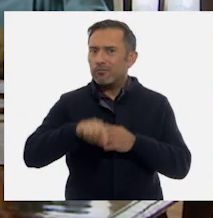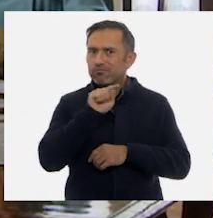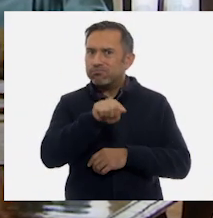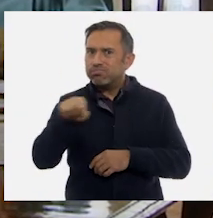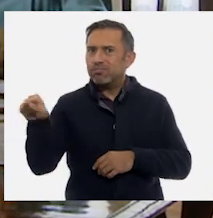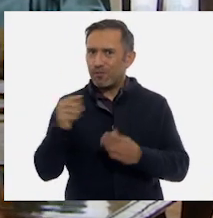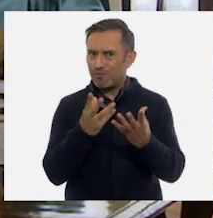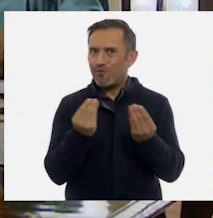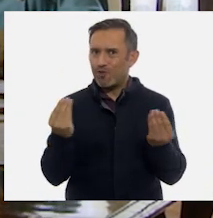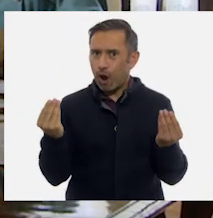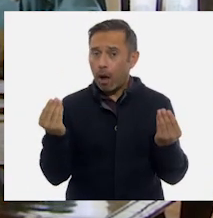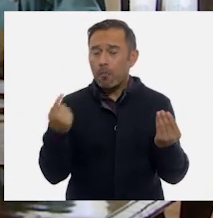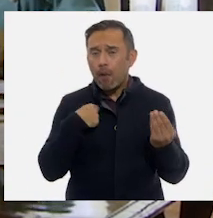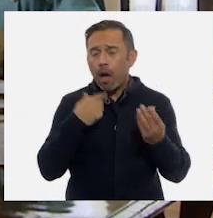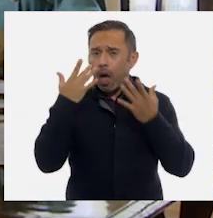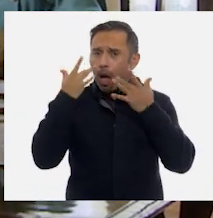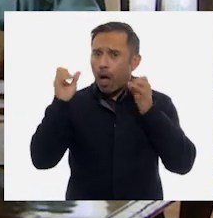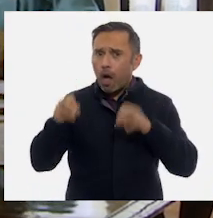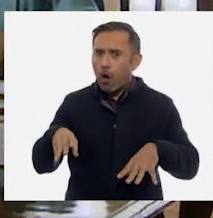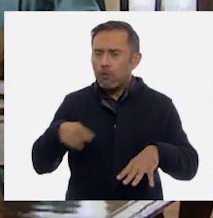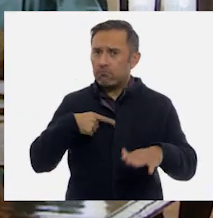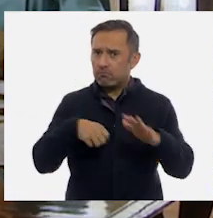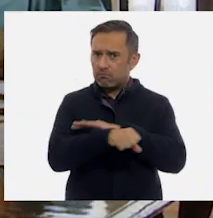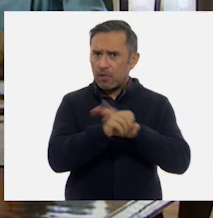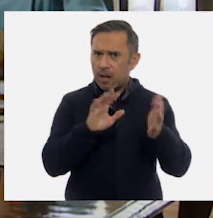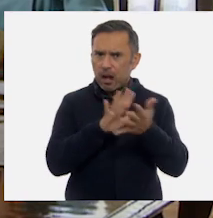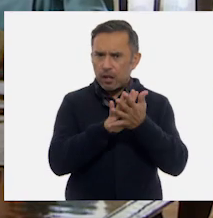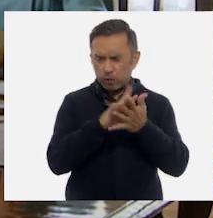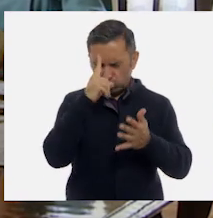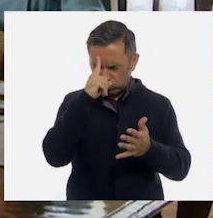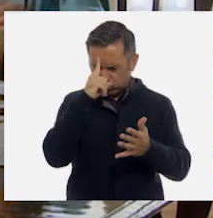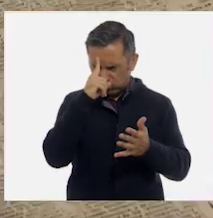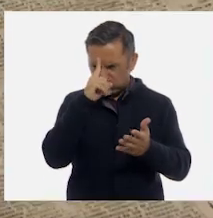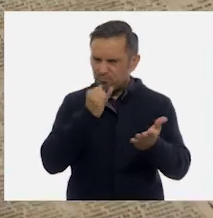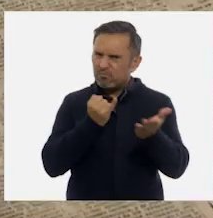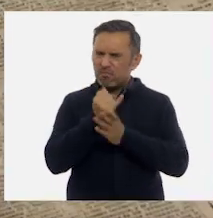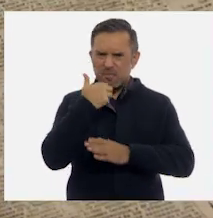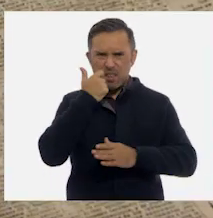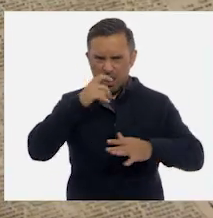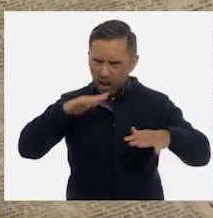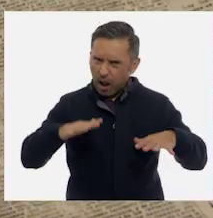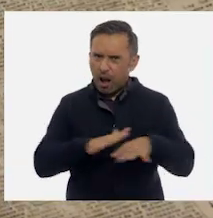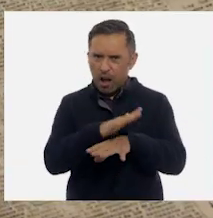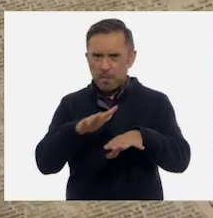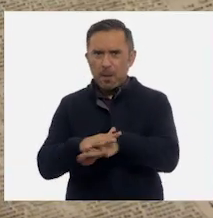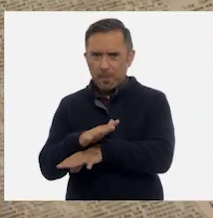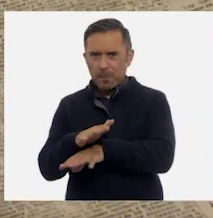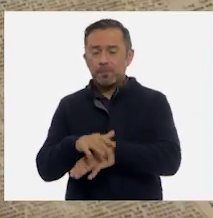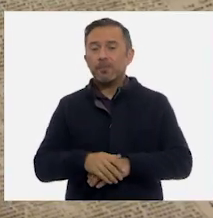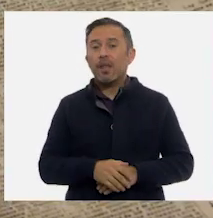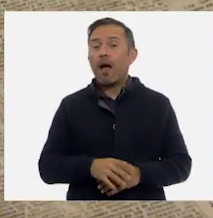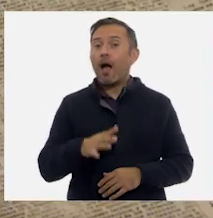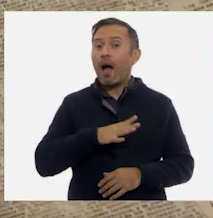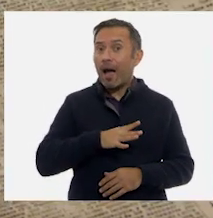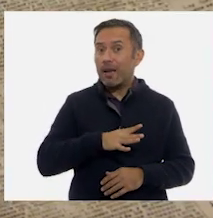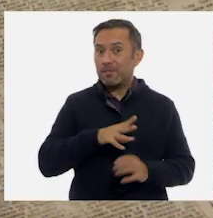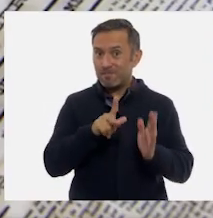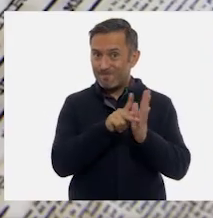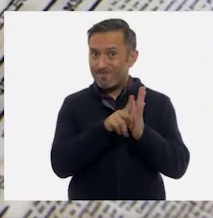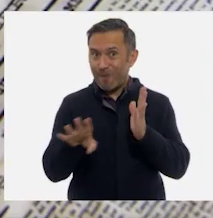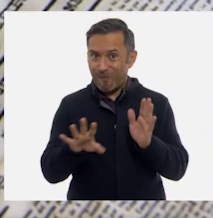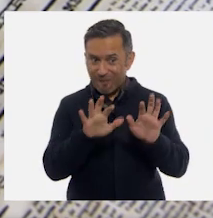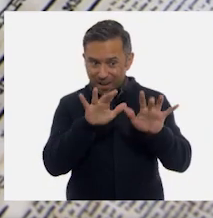estas precursoras reafirmaron su convicción de cambiar las condiciones del país. Son muy pocos los escritos femeninos que se han